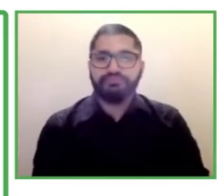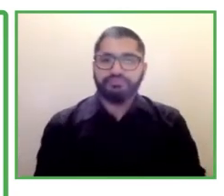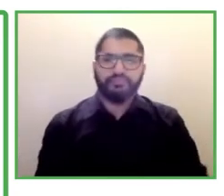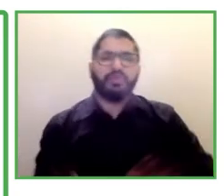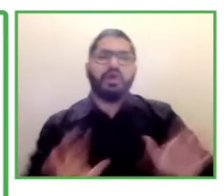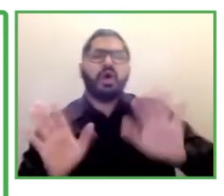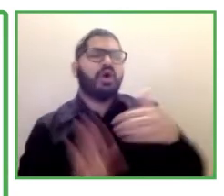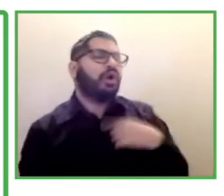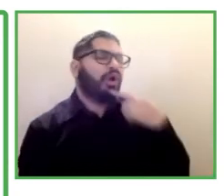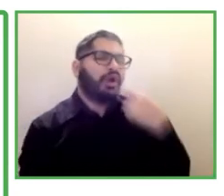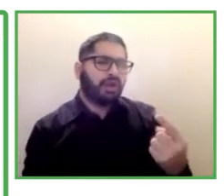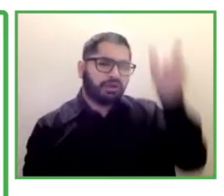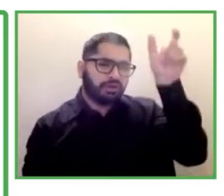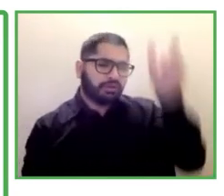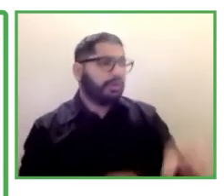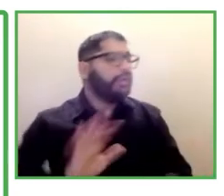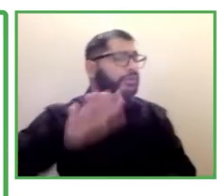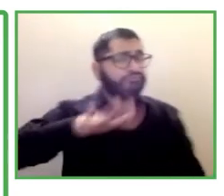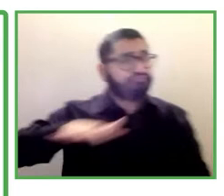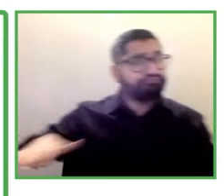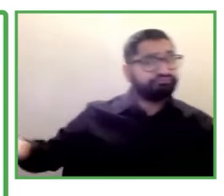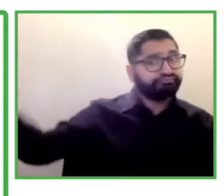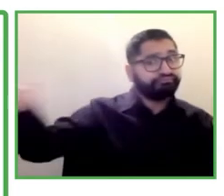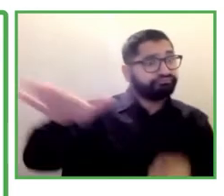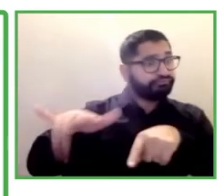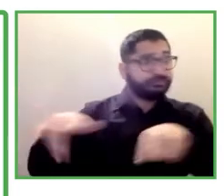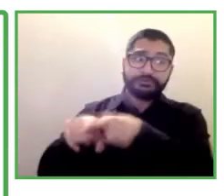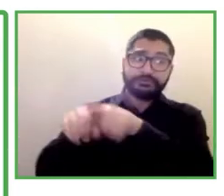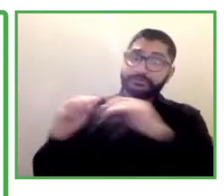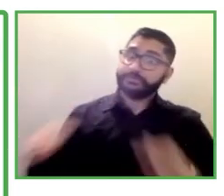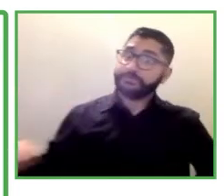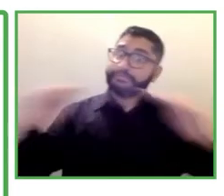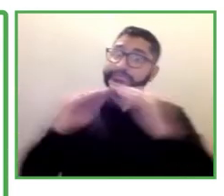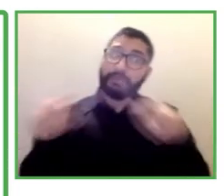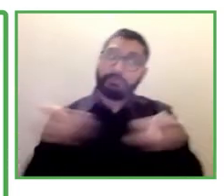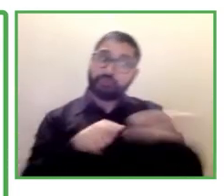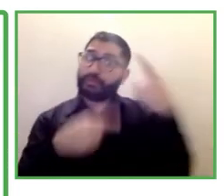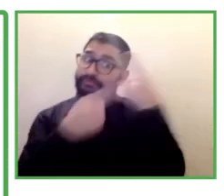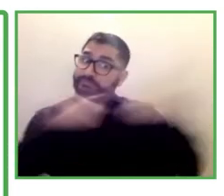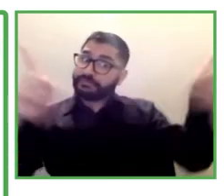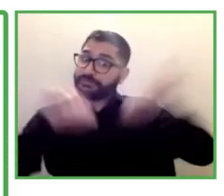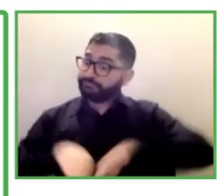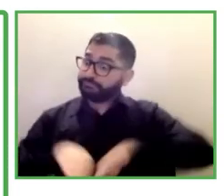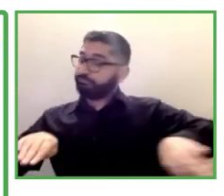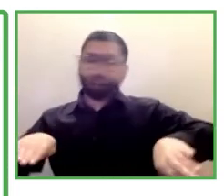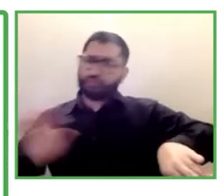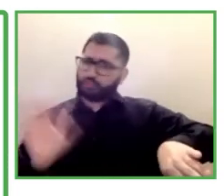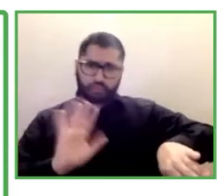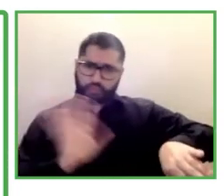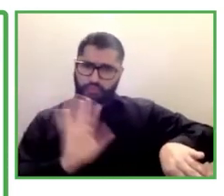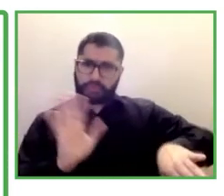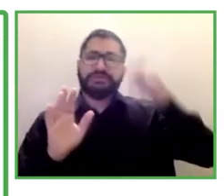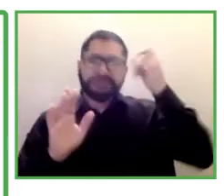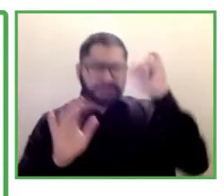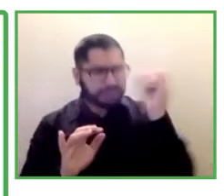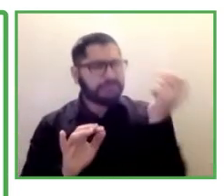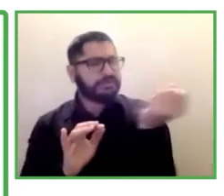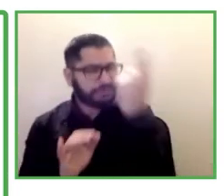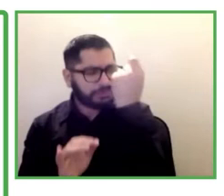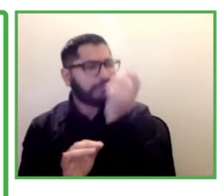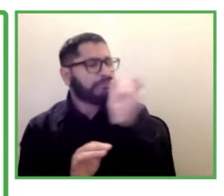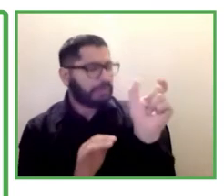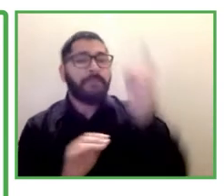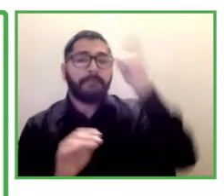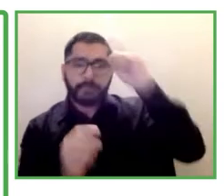Lo que sí se espera es consideraciones por las necesidades. Hay que ser sensible, tolerante